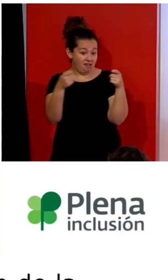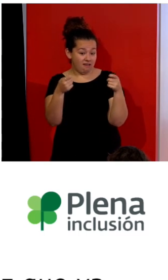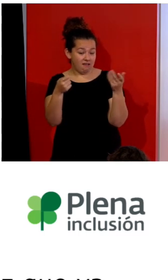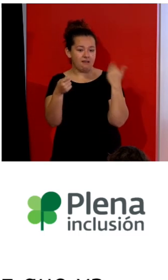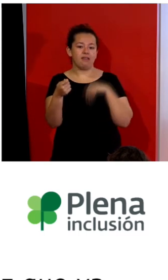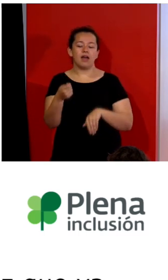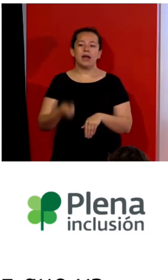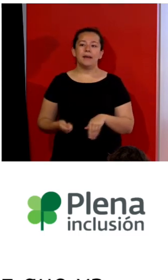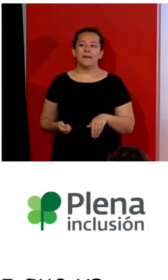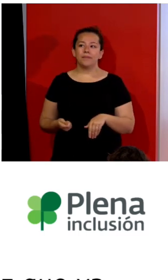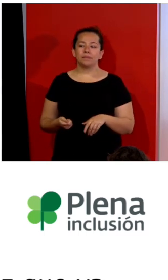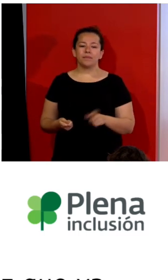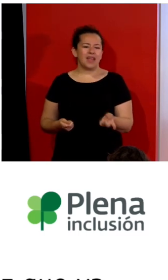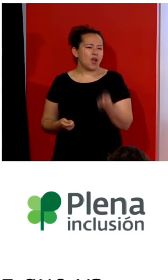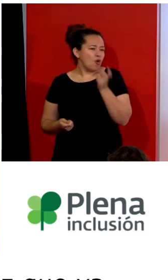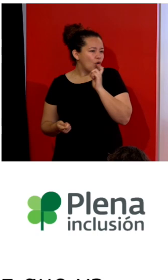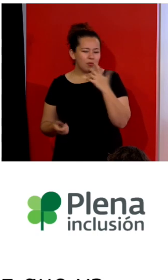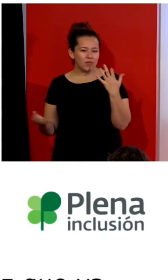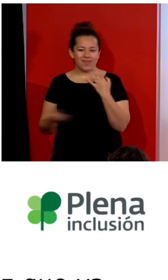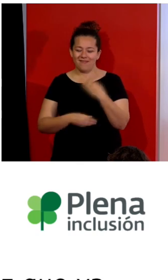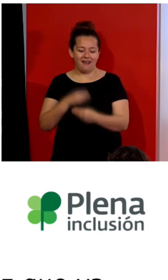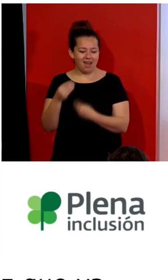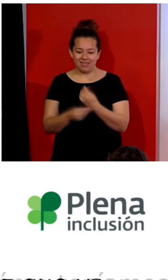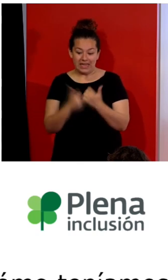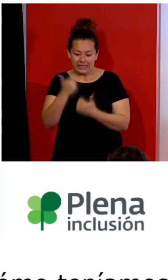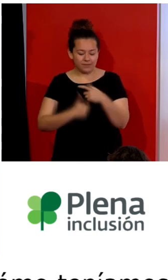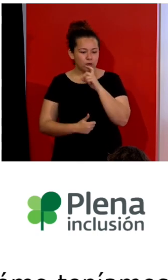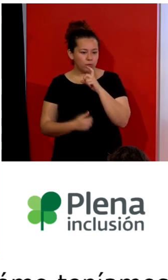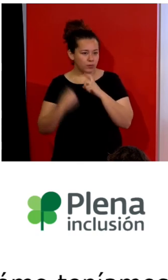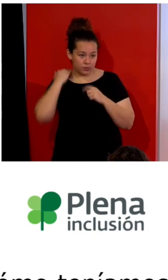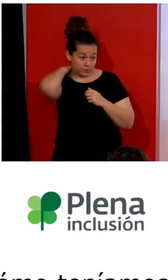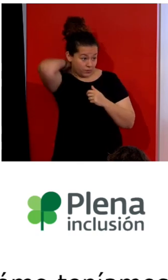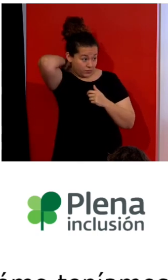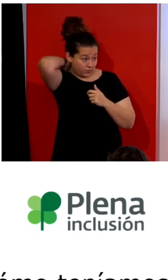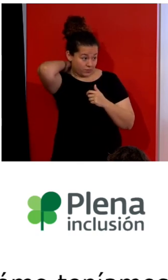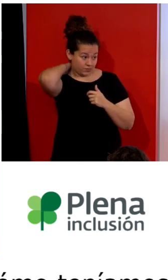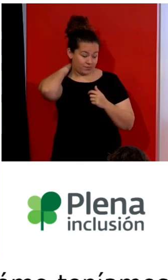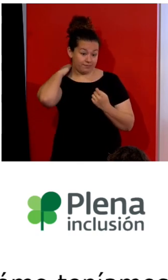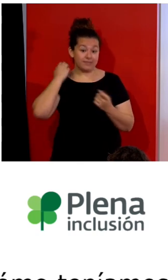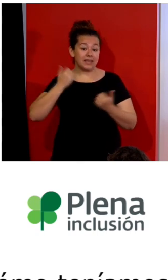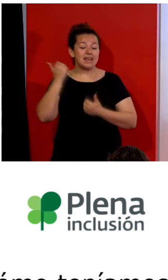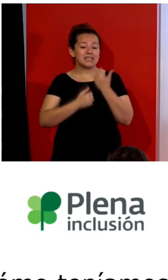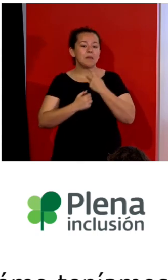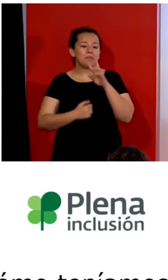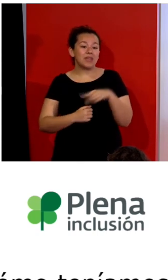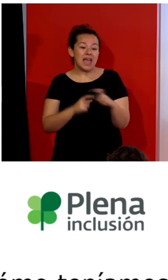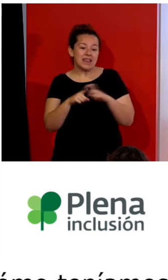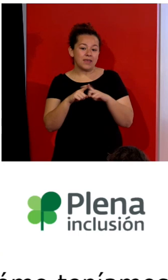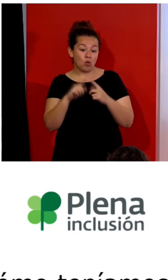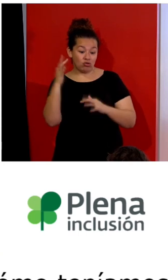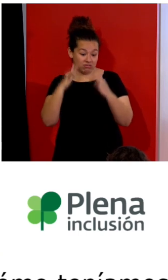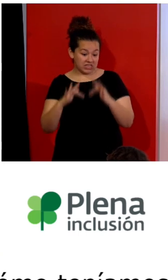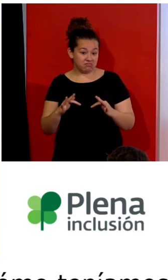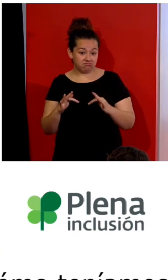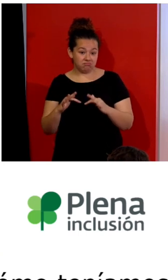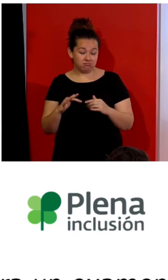pues ¿cómo teníamos que realizar el examen? El examen era un examen de tipo test. Con carácter general,